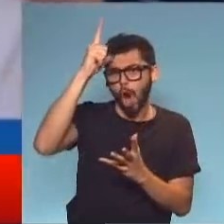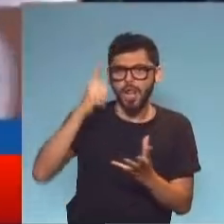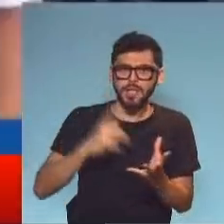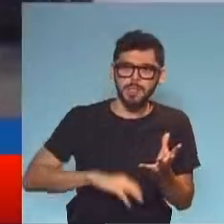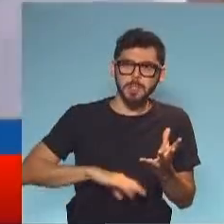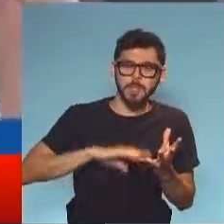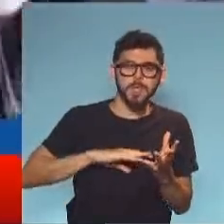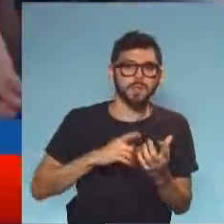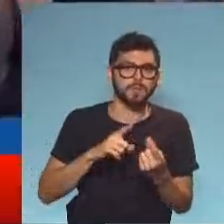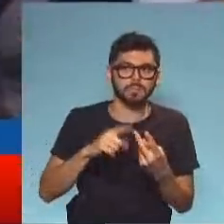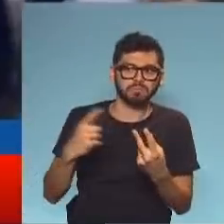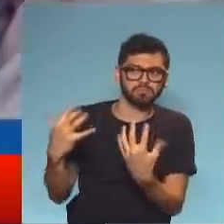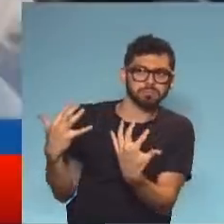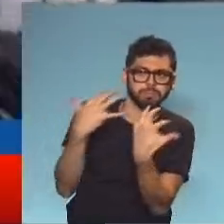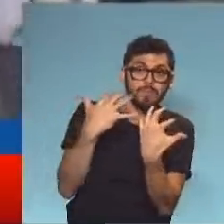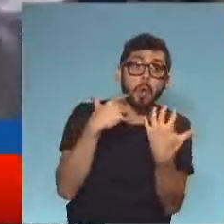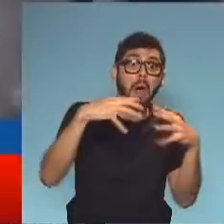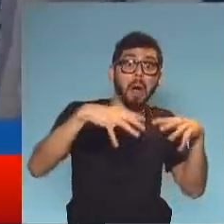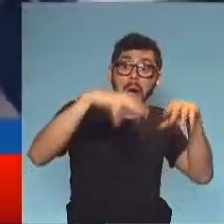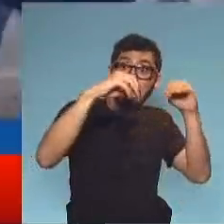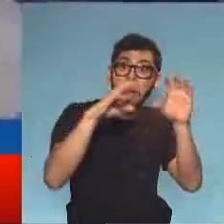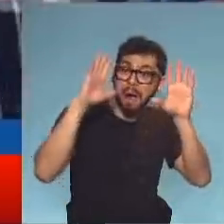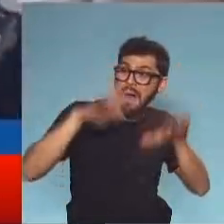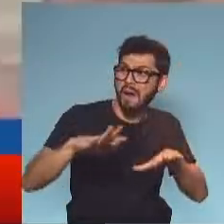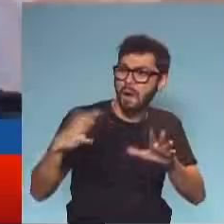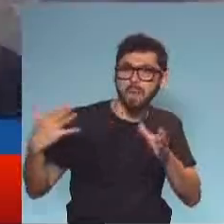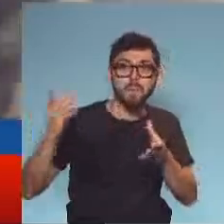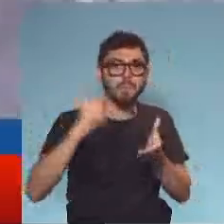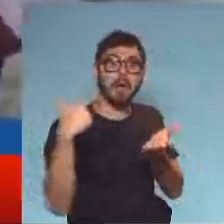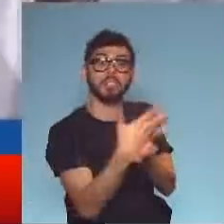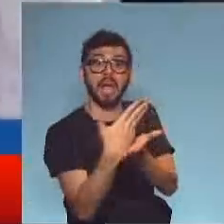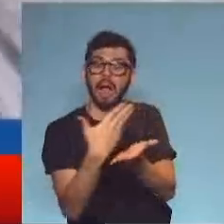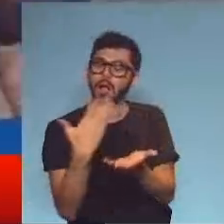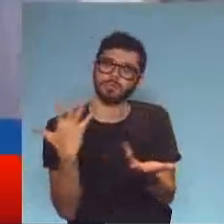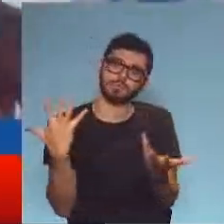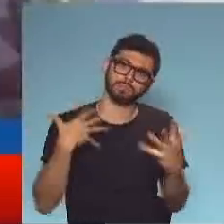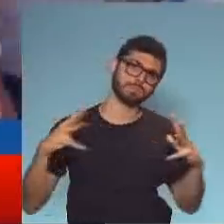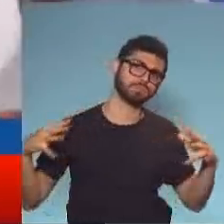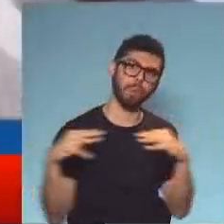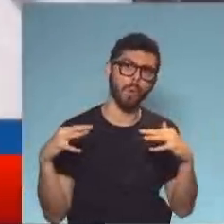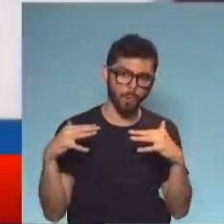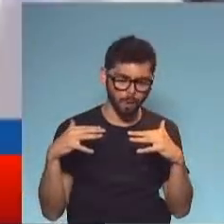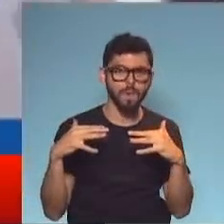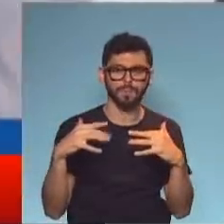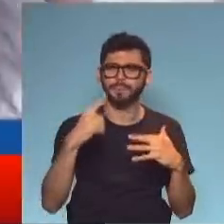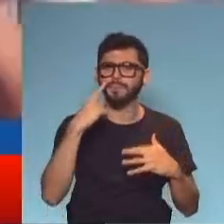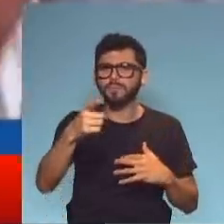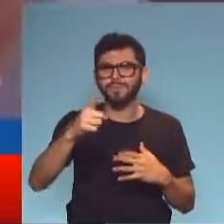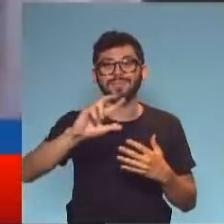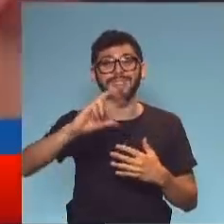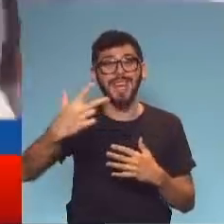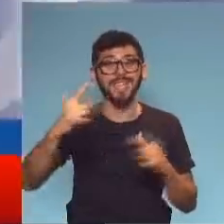también intentan sacarlos de la mezquita, y ahí empiezan también los choques muy fuertes. Vamos a la tercera imagen.